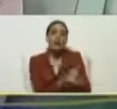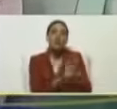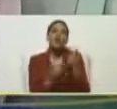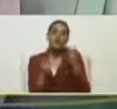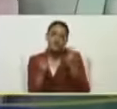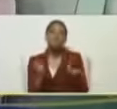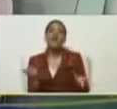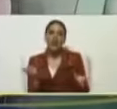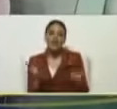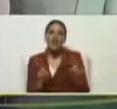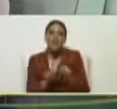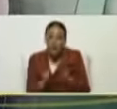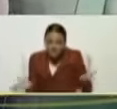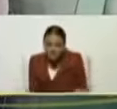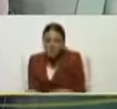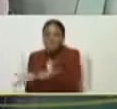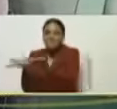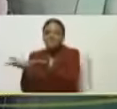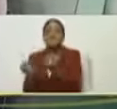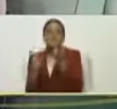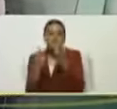Un empujón.